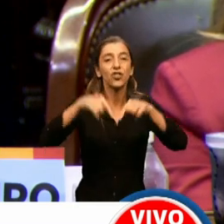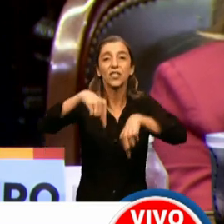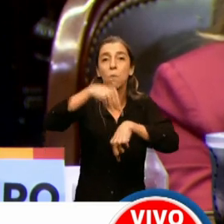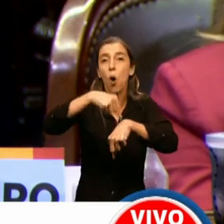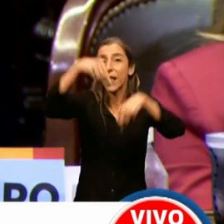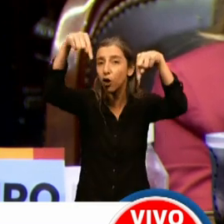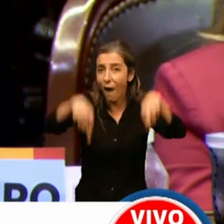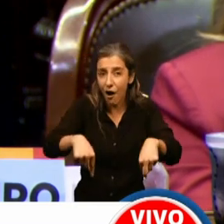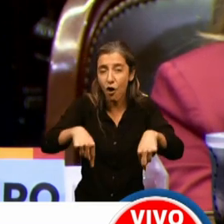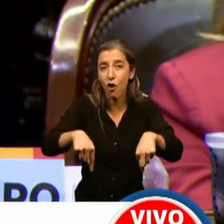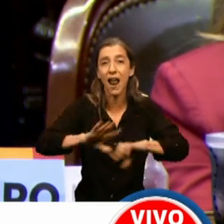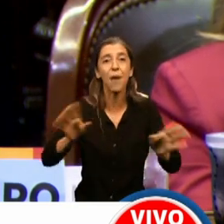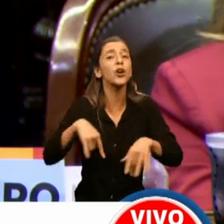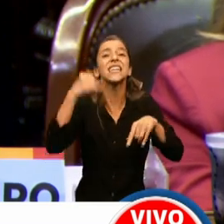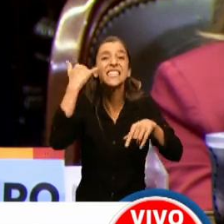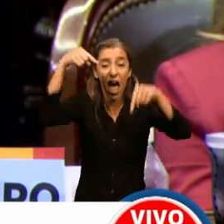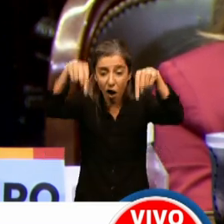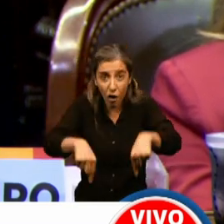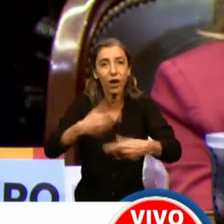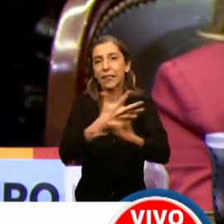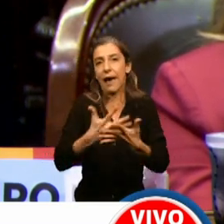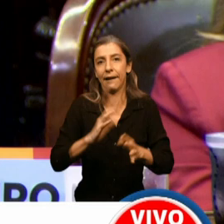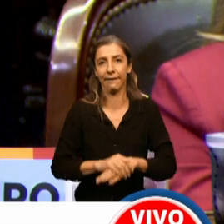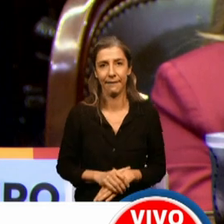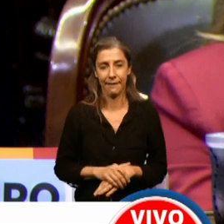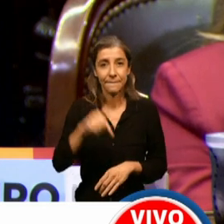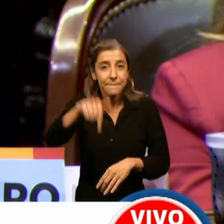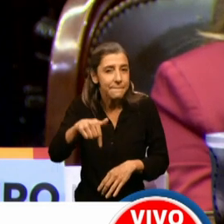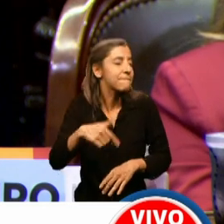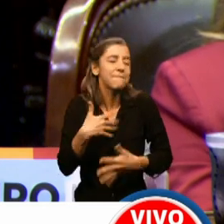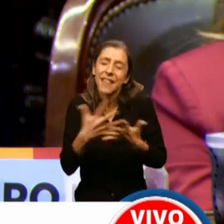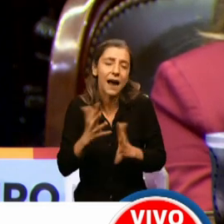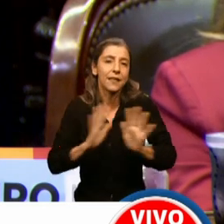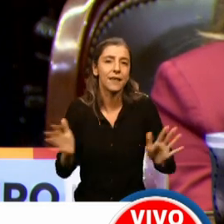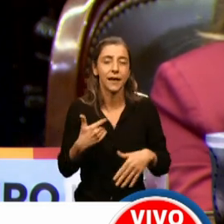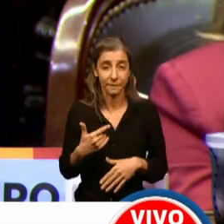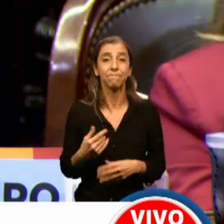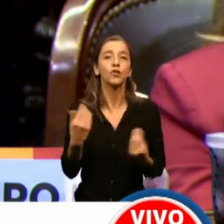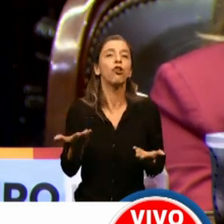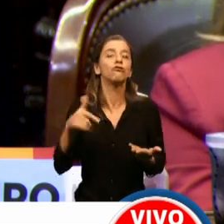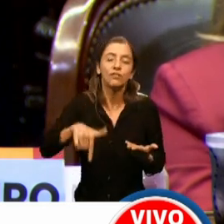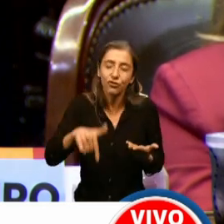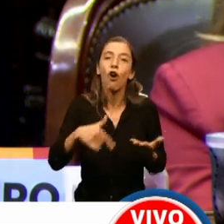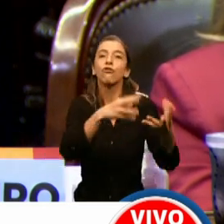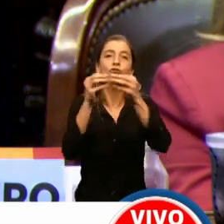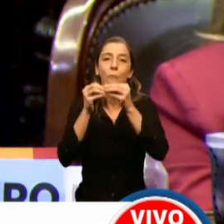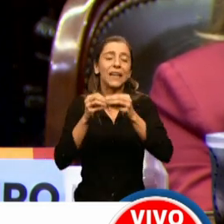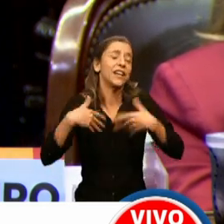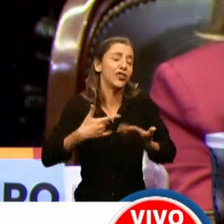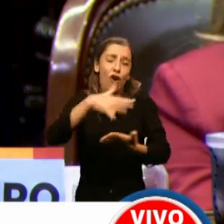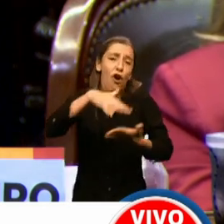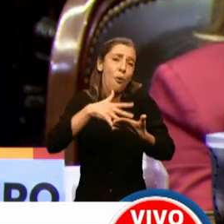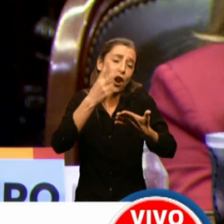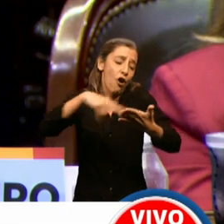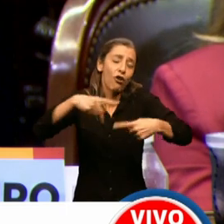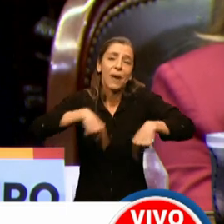momento es tarde porque el momento en el que estamos llegando es tarde así que compañeros y compañeras tenía un montón de cosas más